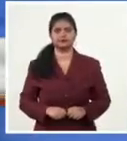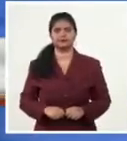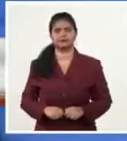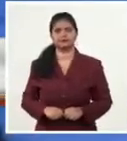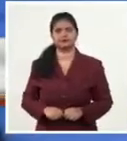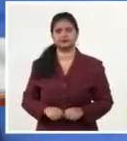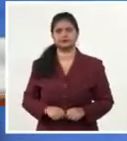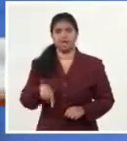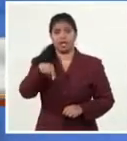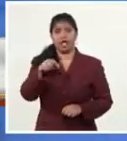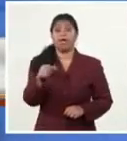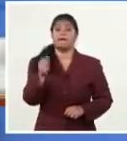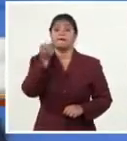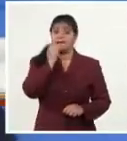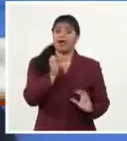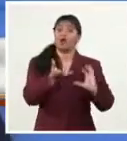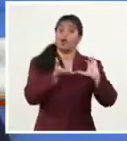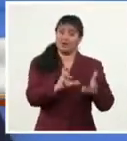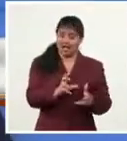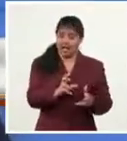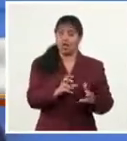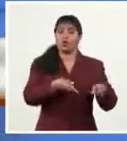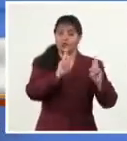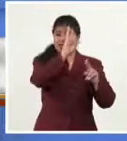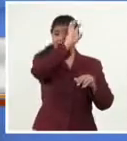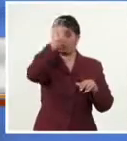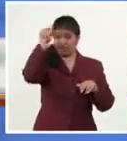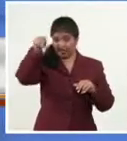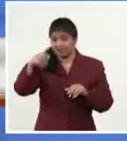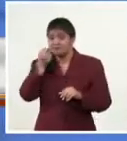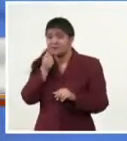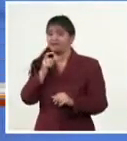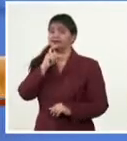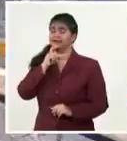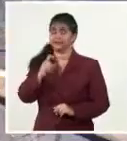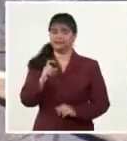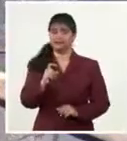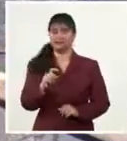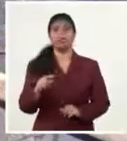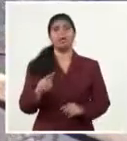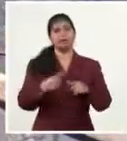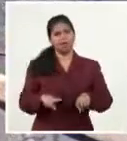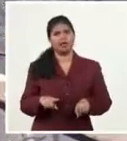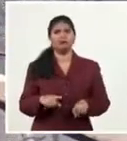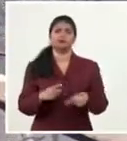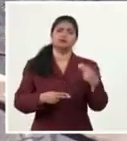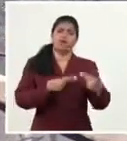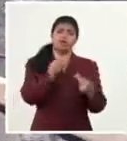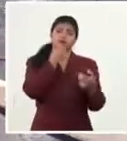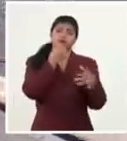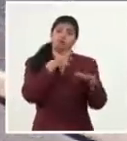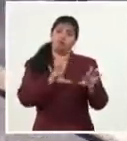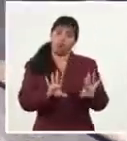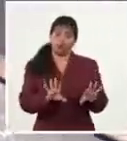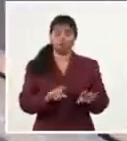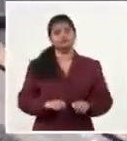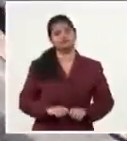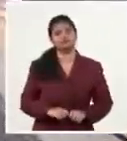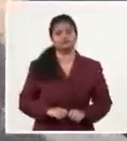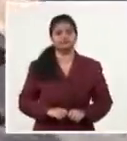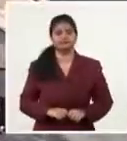más que Saratoga, ¿me entiendes? Hay más trabajo. Pero nada, aquí haciendo lo que podemos. Y lo que pueden es mucho.